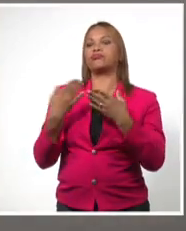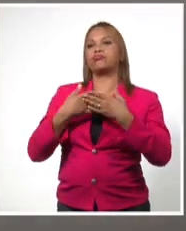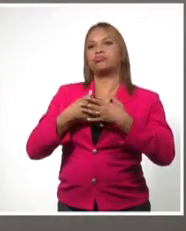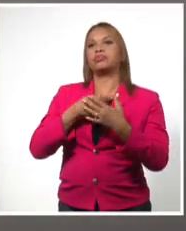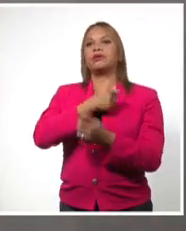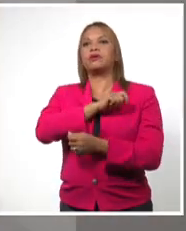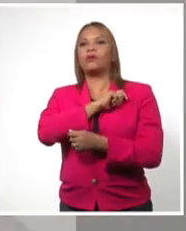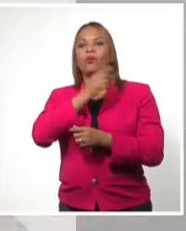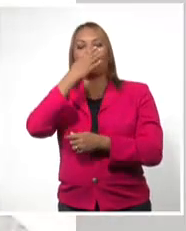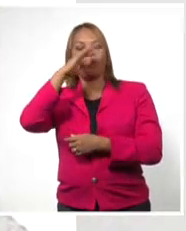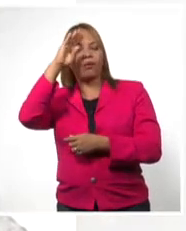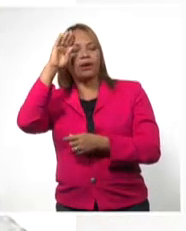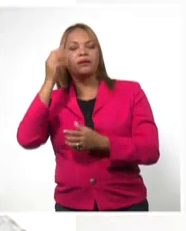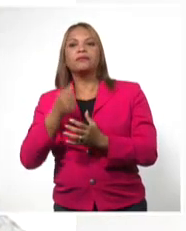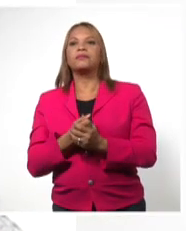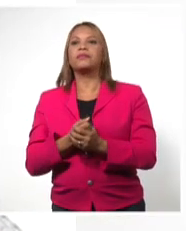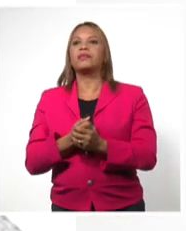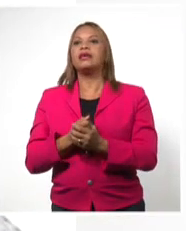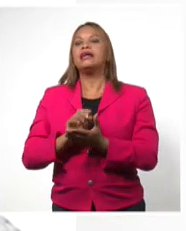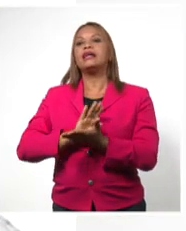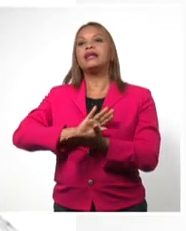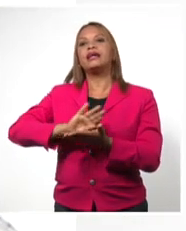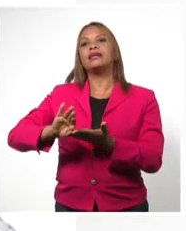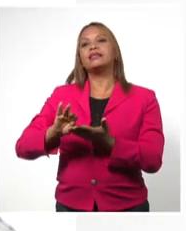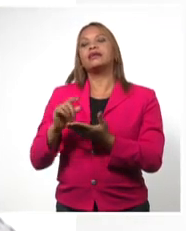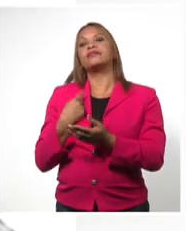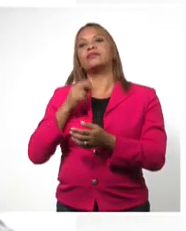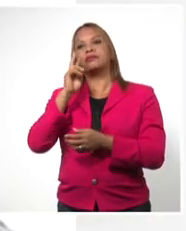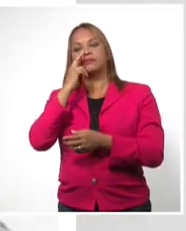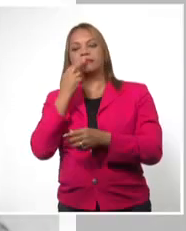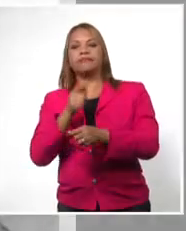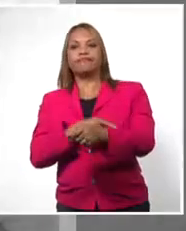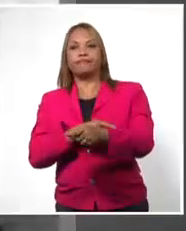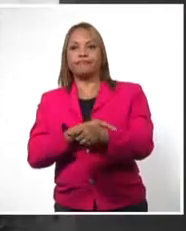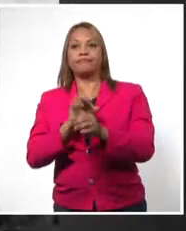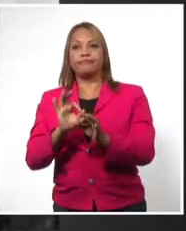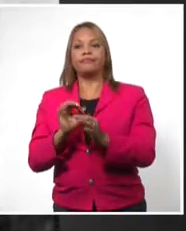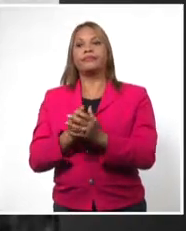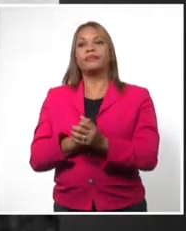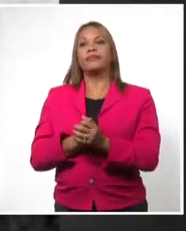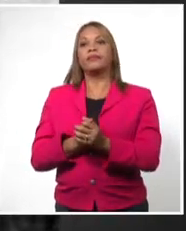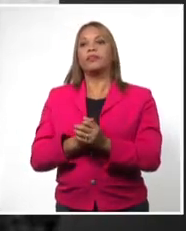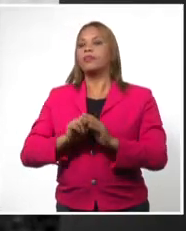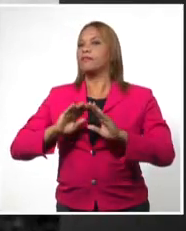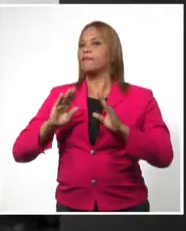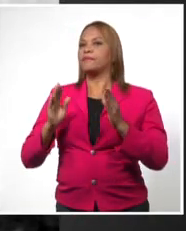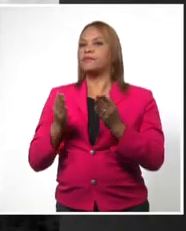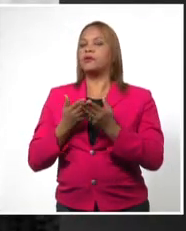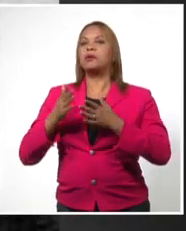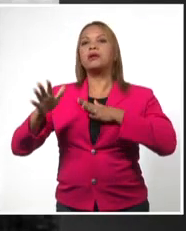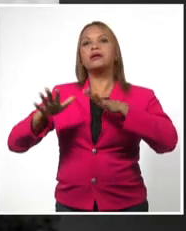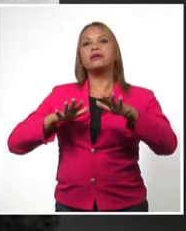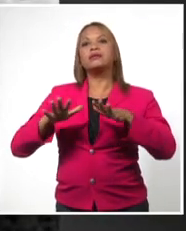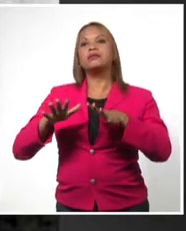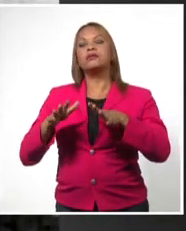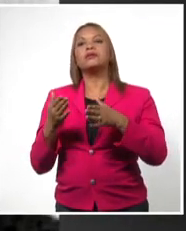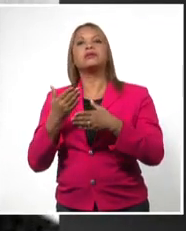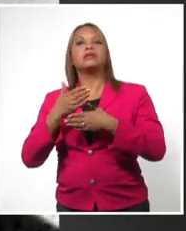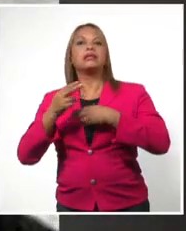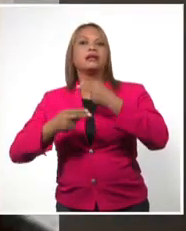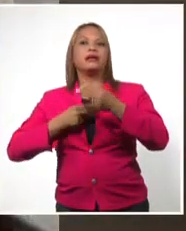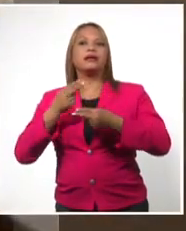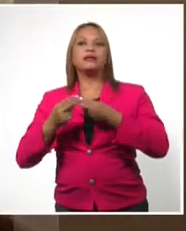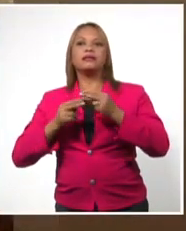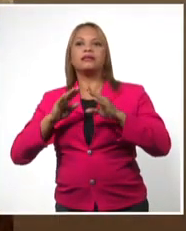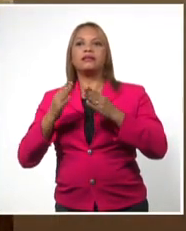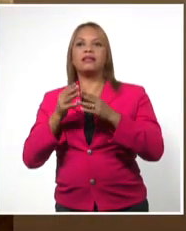de la integración racial y la eliminación de la discriminación racial. Entre sus acciones incluyen haber constituido en 1892 en